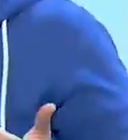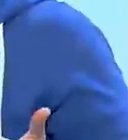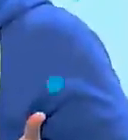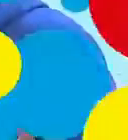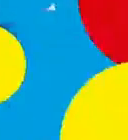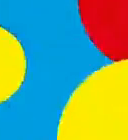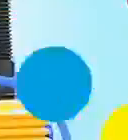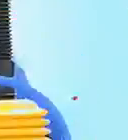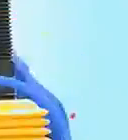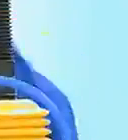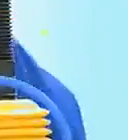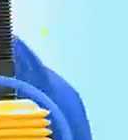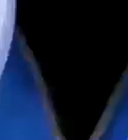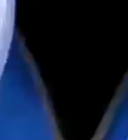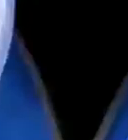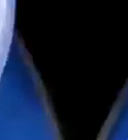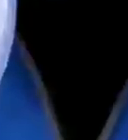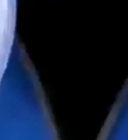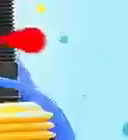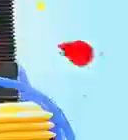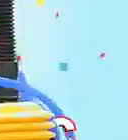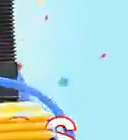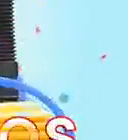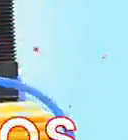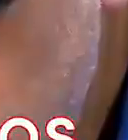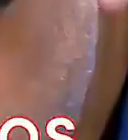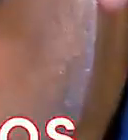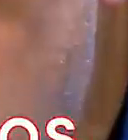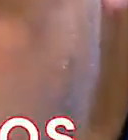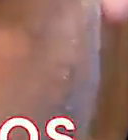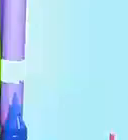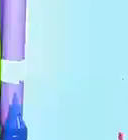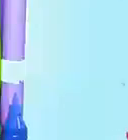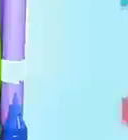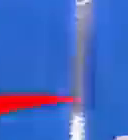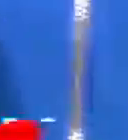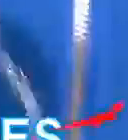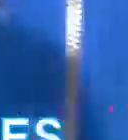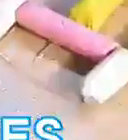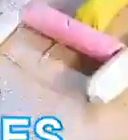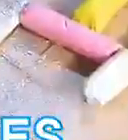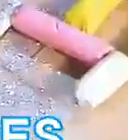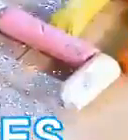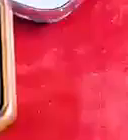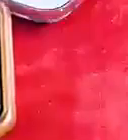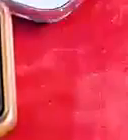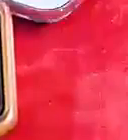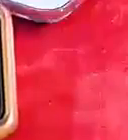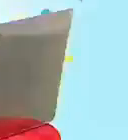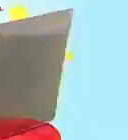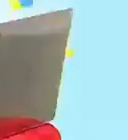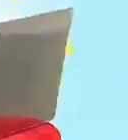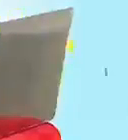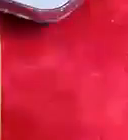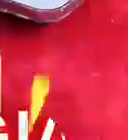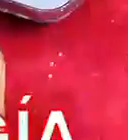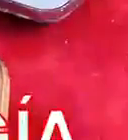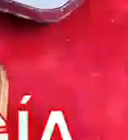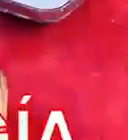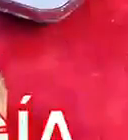televisión. Un espacio lleno de experimentos, manualidades,